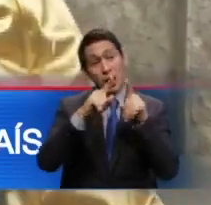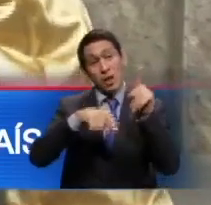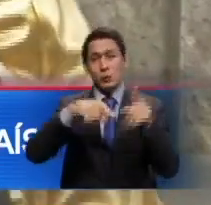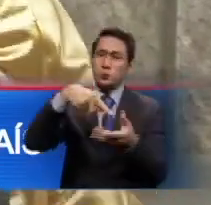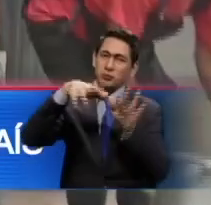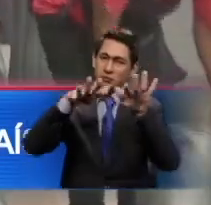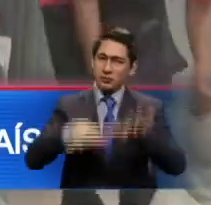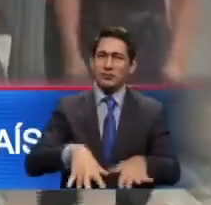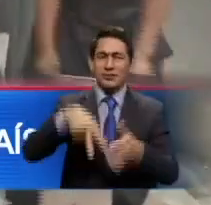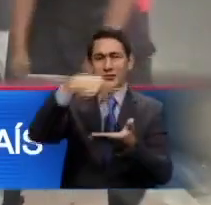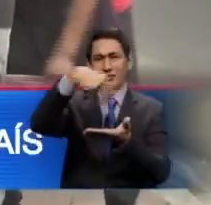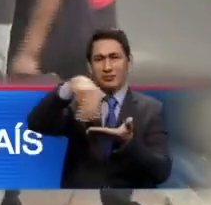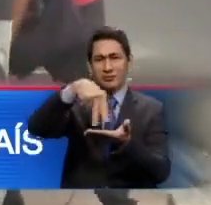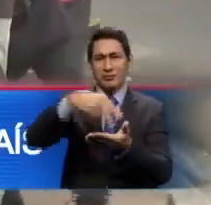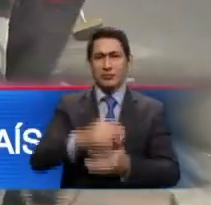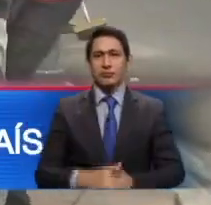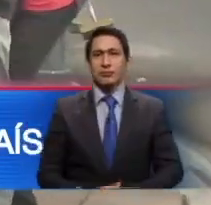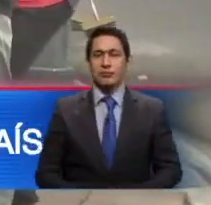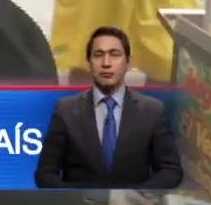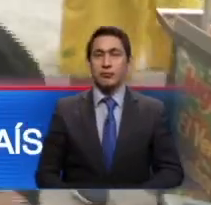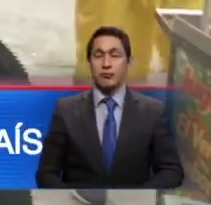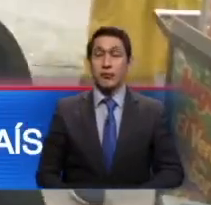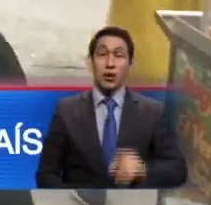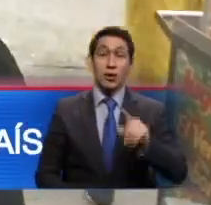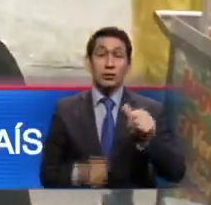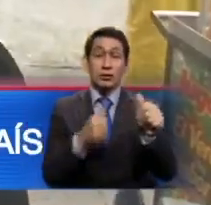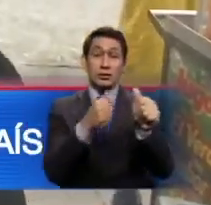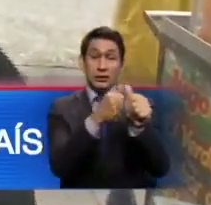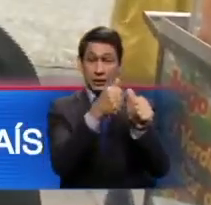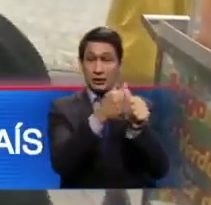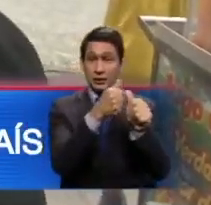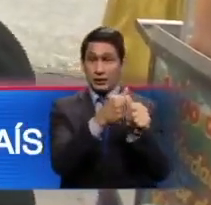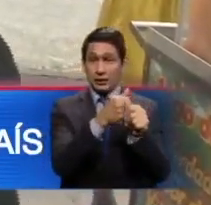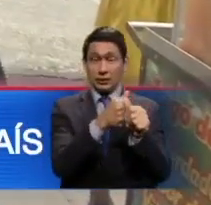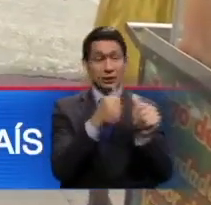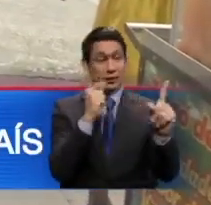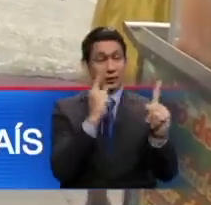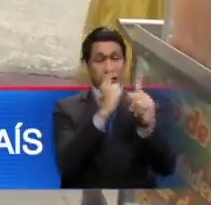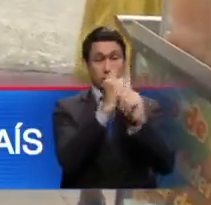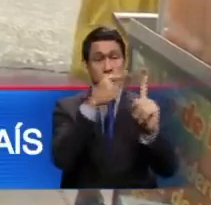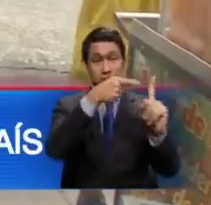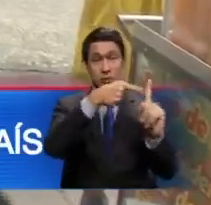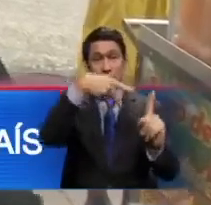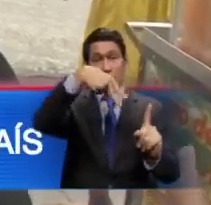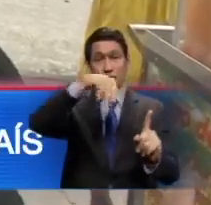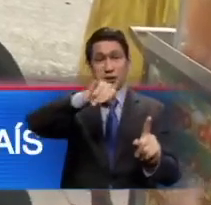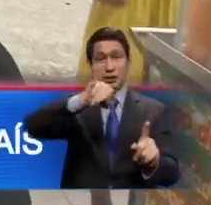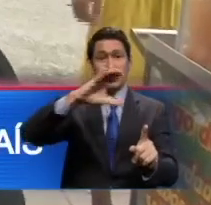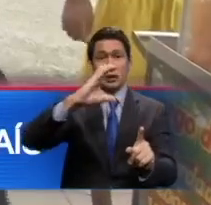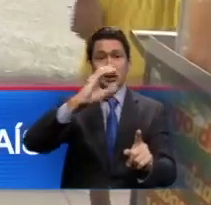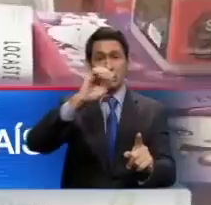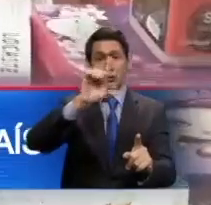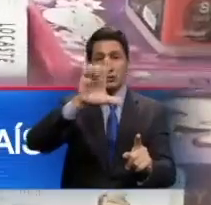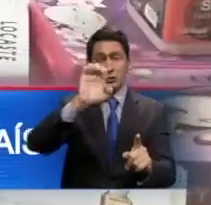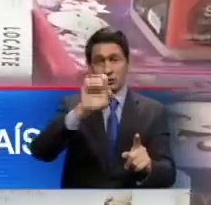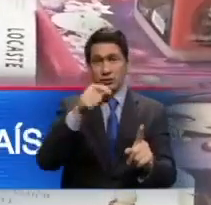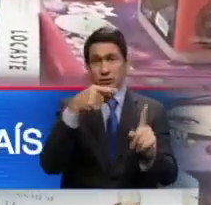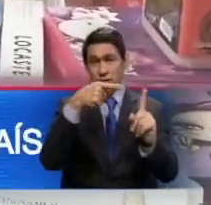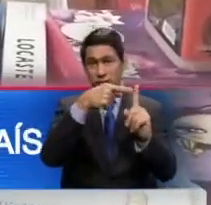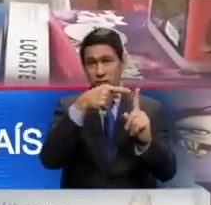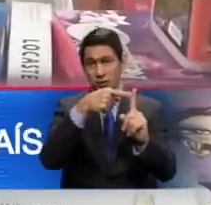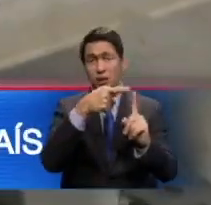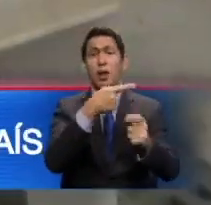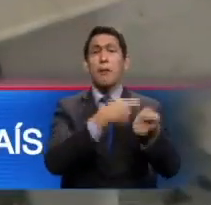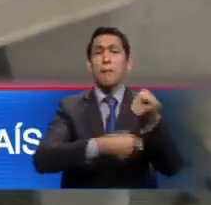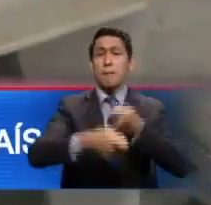se van. En cambio, en Rocafuerte y Julián Coronel, encontramos a Nicole Orellana, una joven que aprovechó la afluencia de votantes para dar